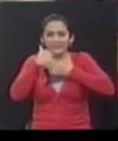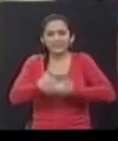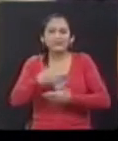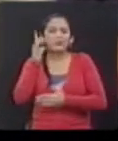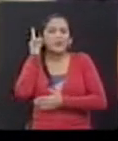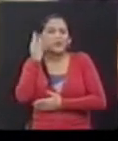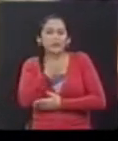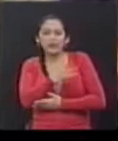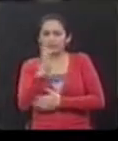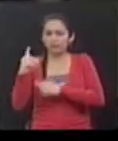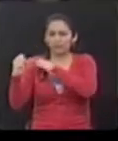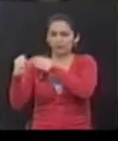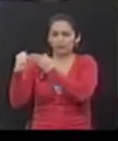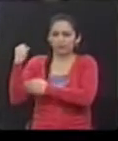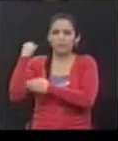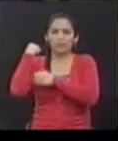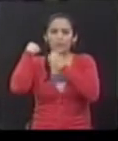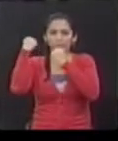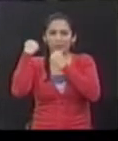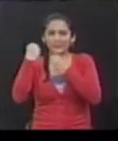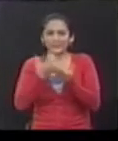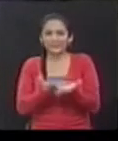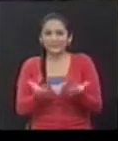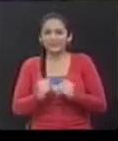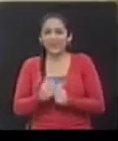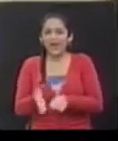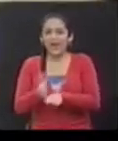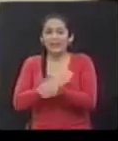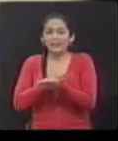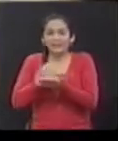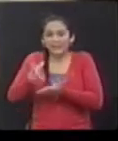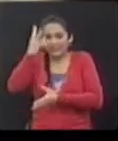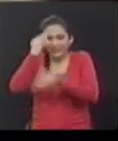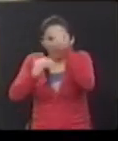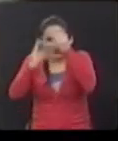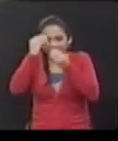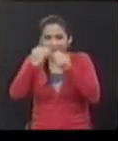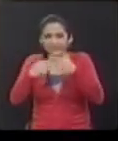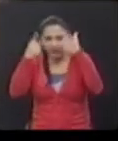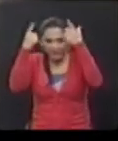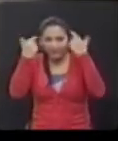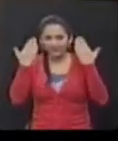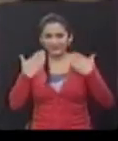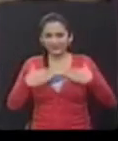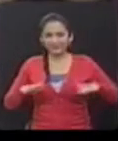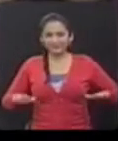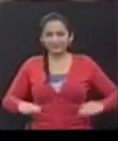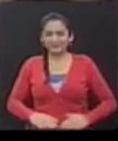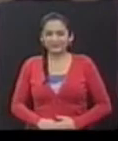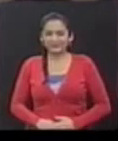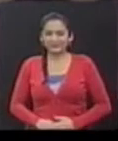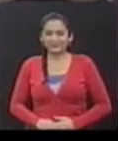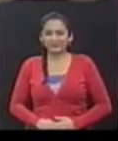de las mujeres que culminaron el programa social y se graduaron luego de una completa preparación.